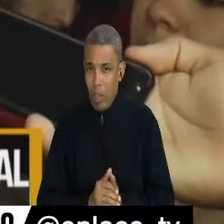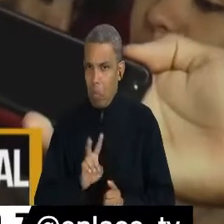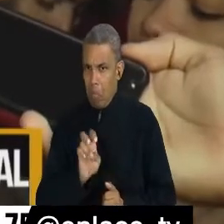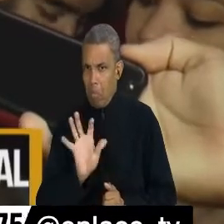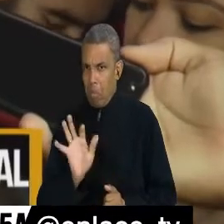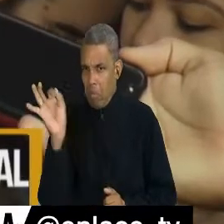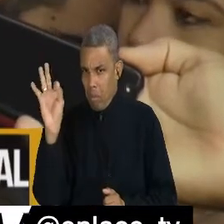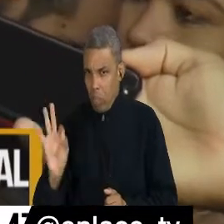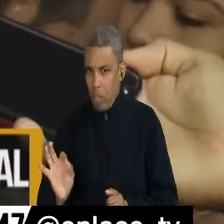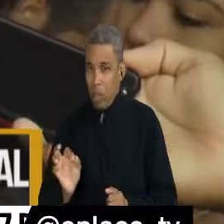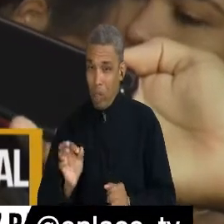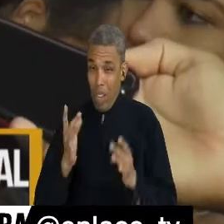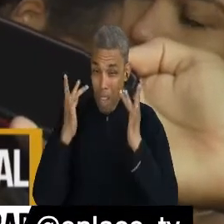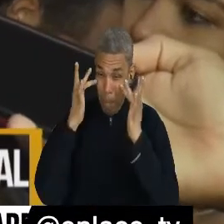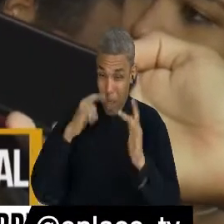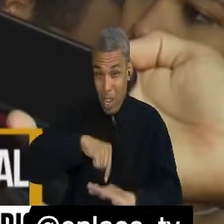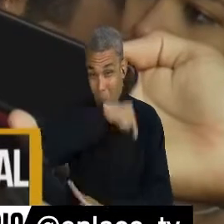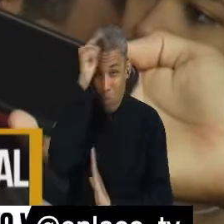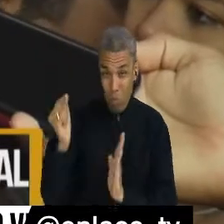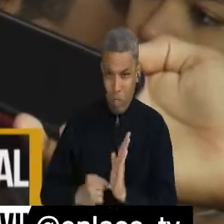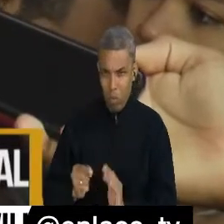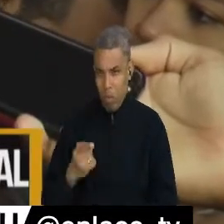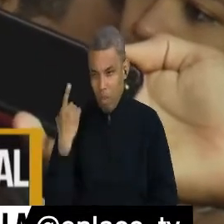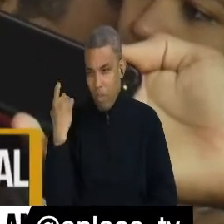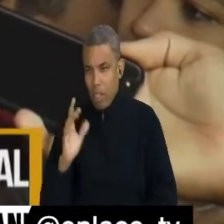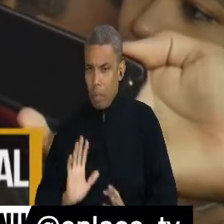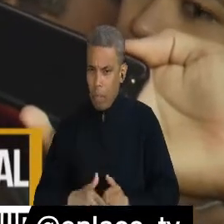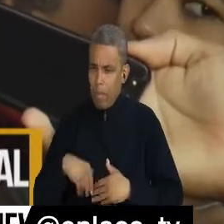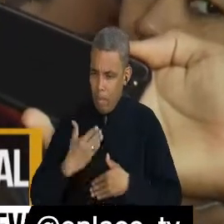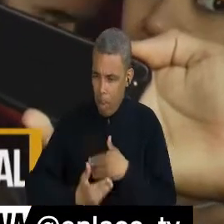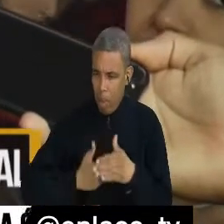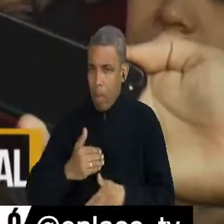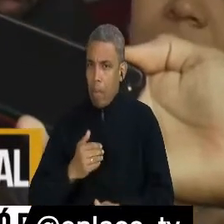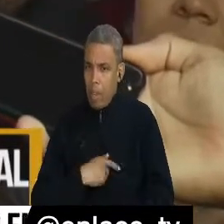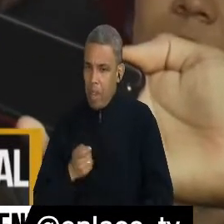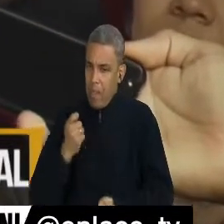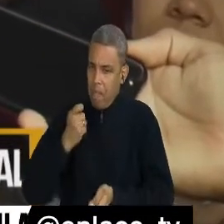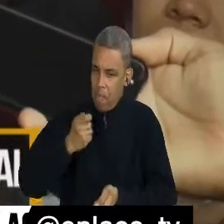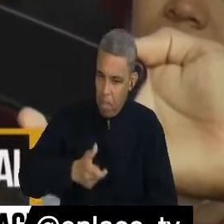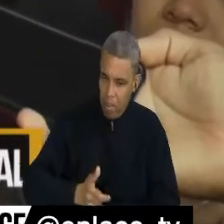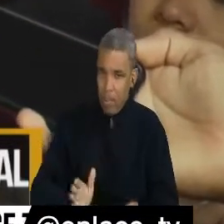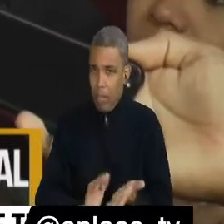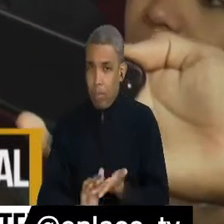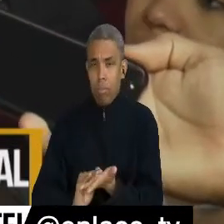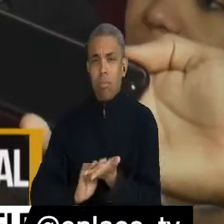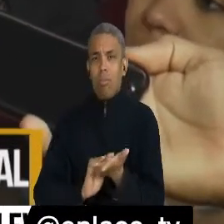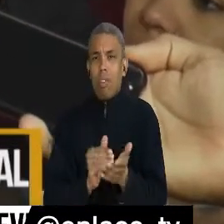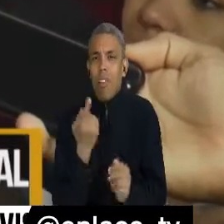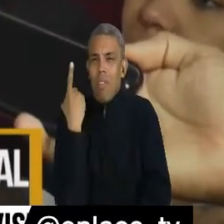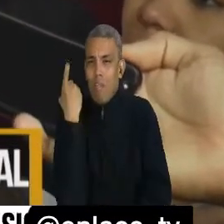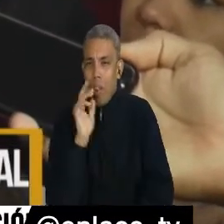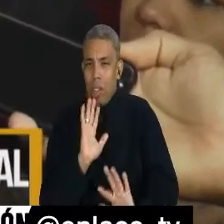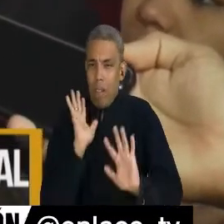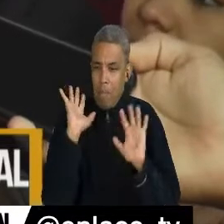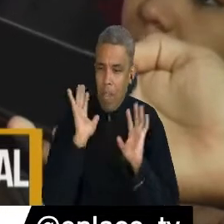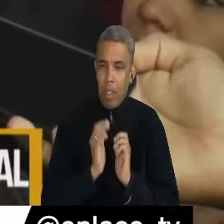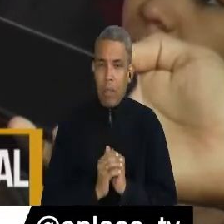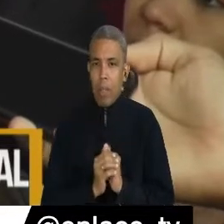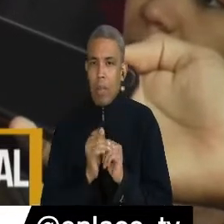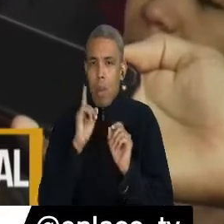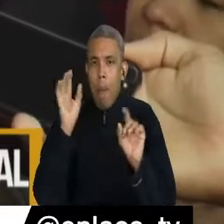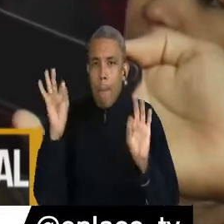y un presupuesto, o digamos, ejecutado o pagado del 62%. Ya lo que estamos haciendo es revisando, estamos esperando